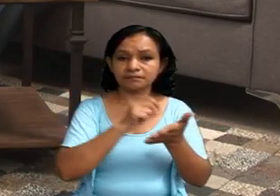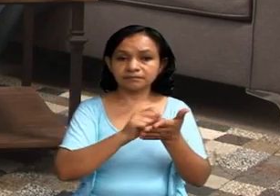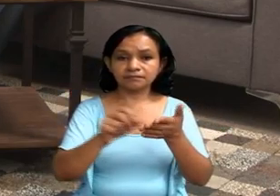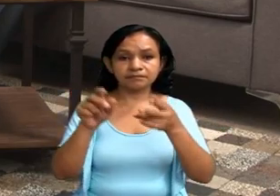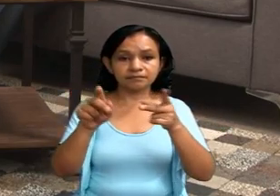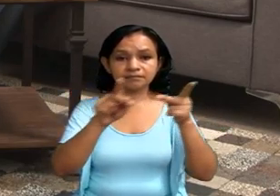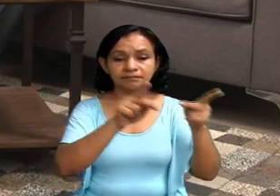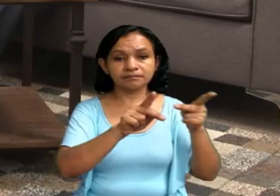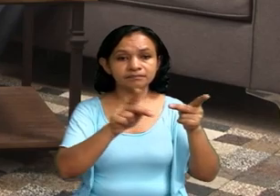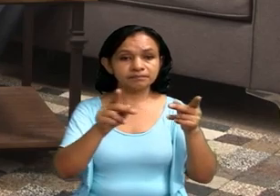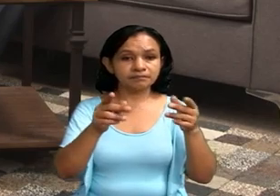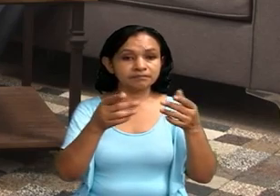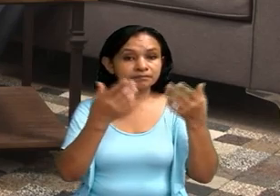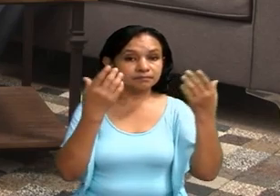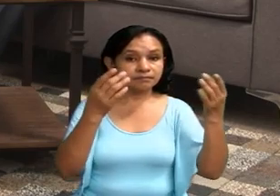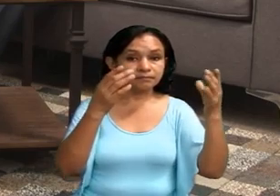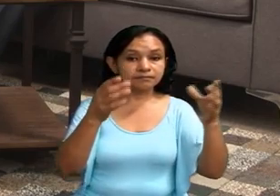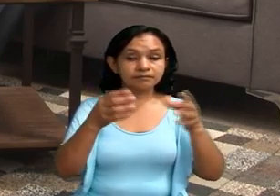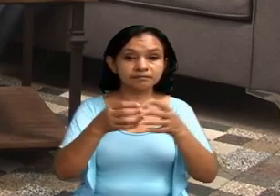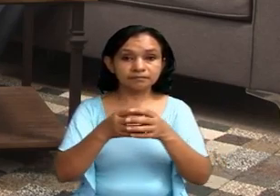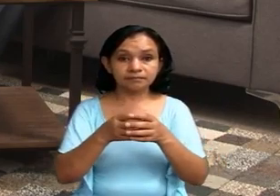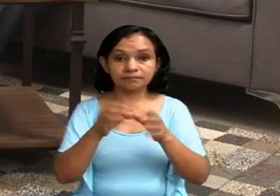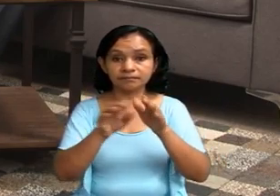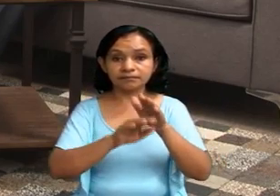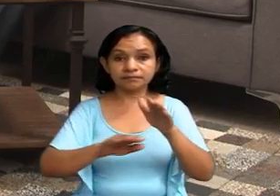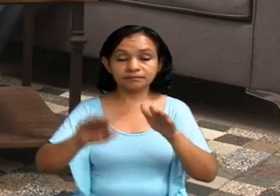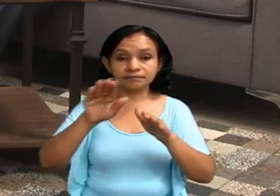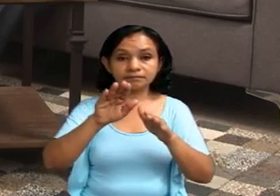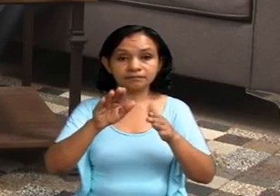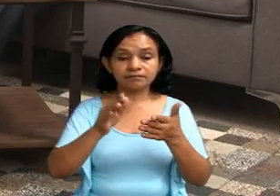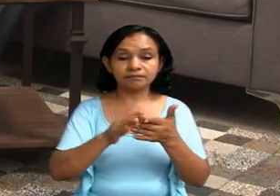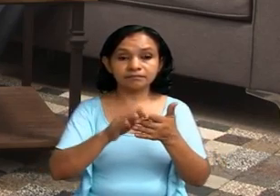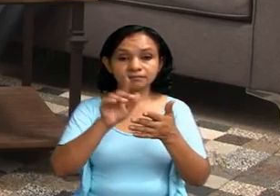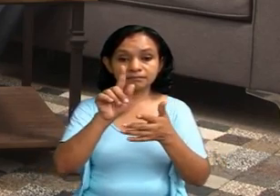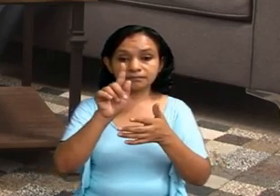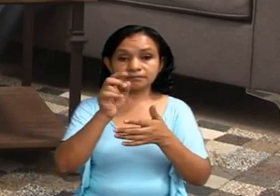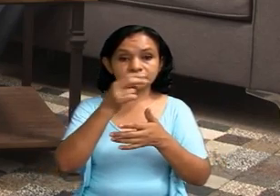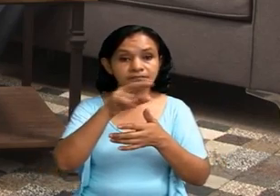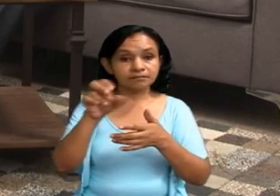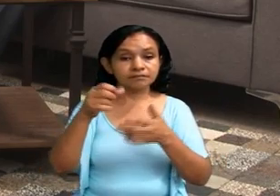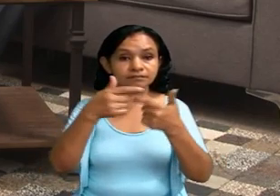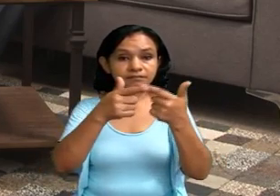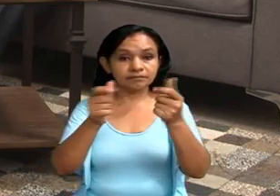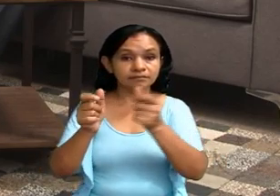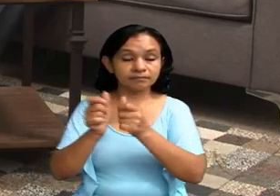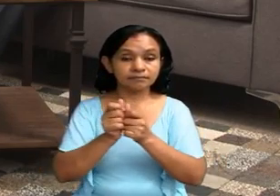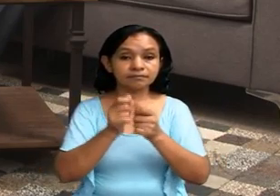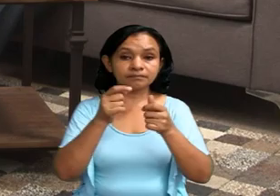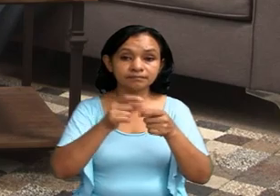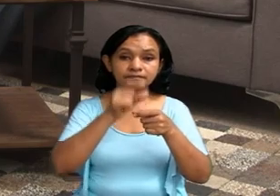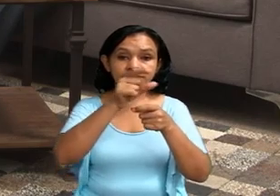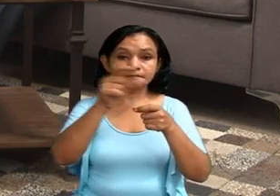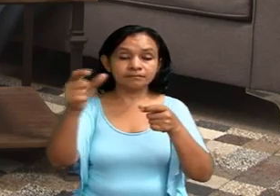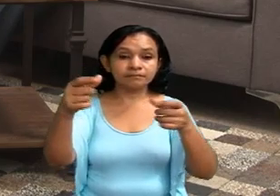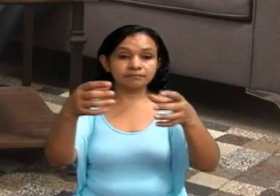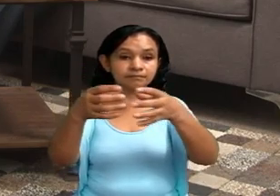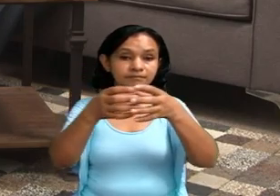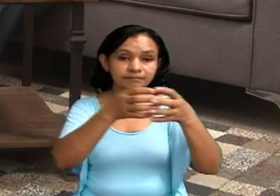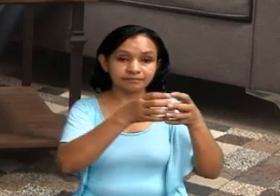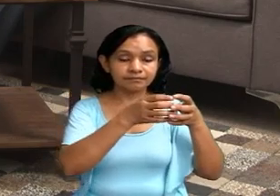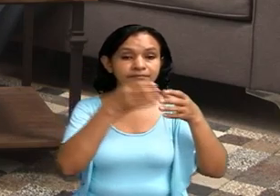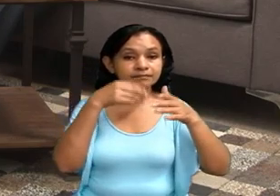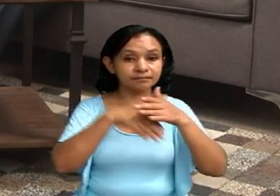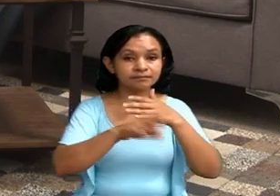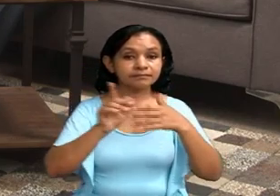también comunidades que nos las manda el padre Toñito Castro, que siempre lo invitamos a su comunidad. Entonces